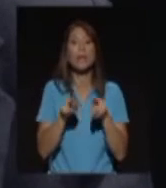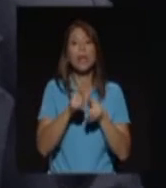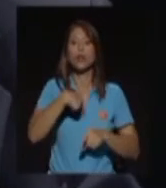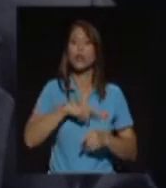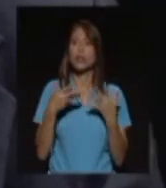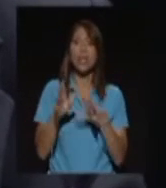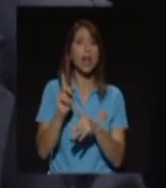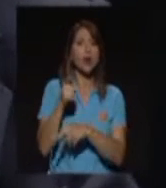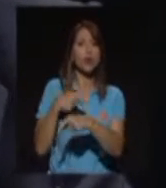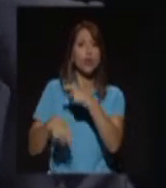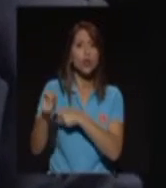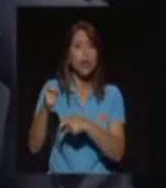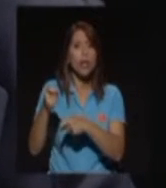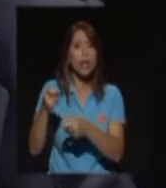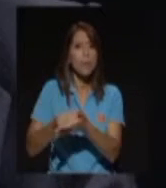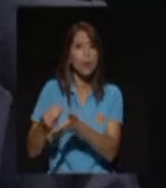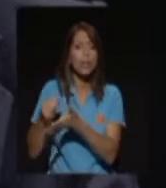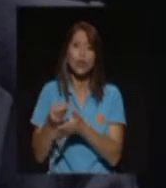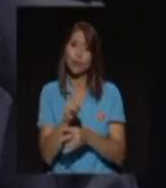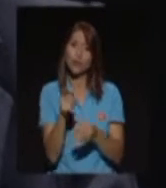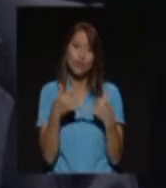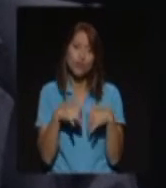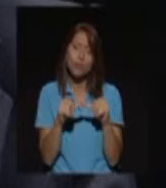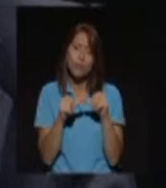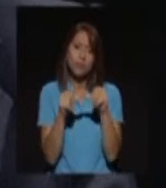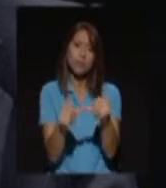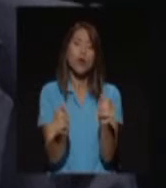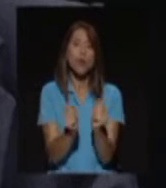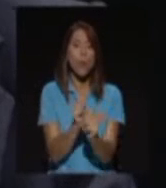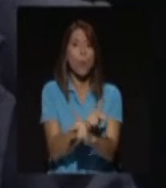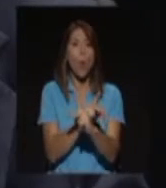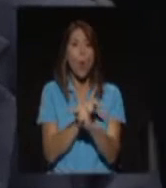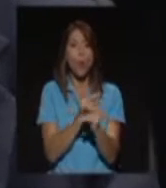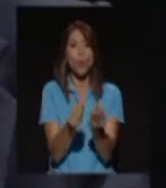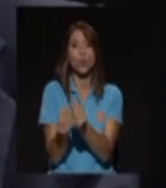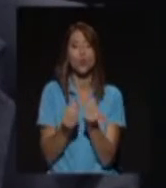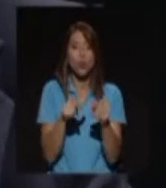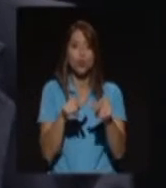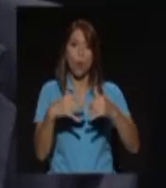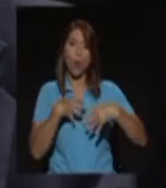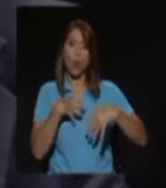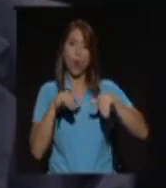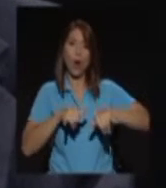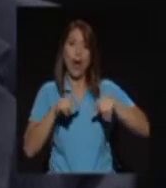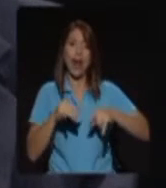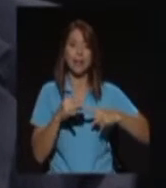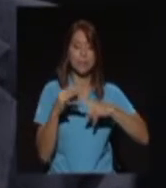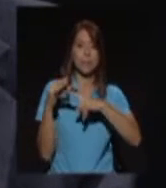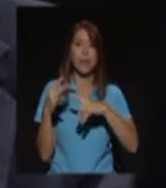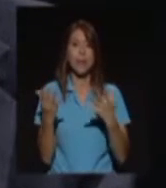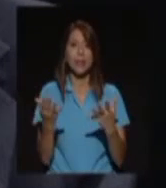¿verdad? Seguimos todavía protegiendo una serie de productos locales, ¿verdad?, sobre todo en el sector